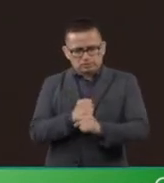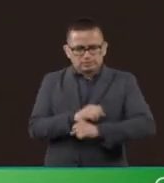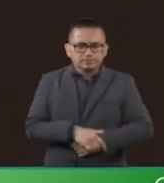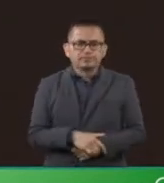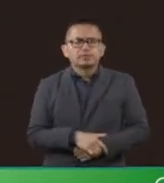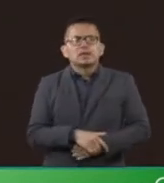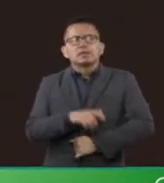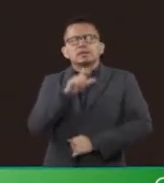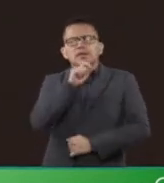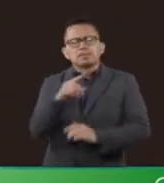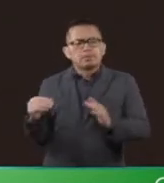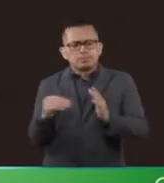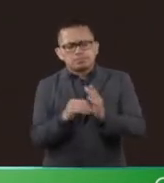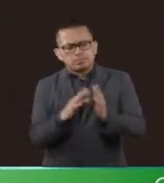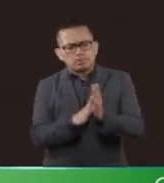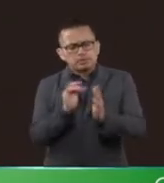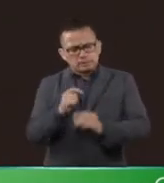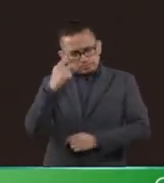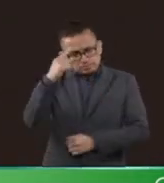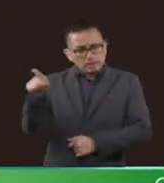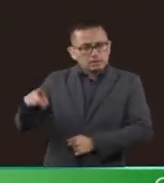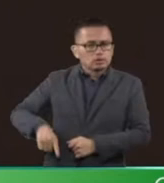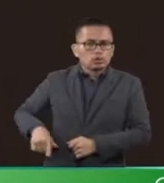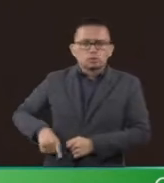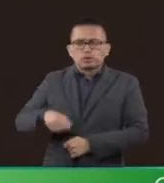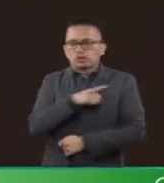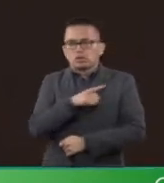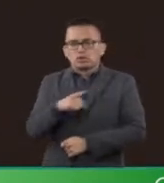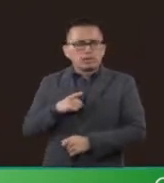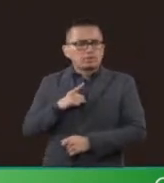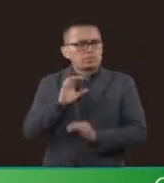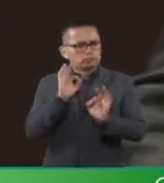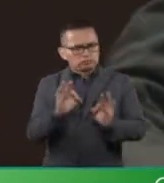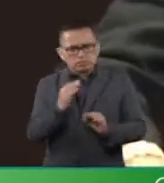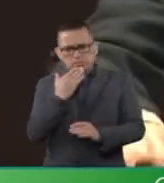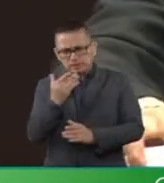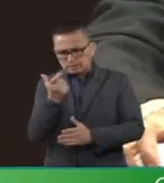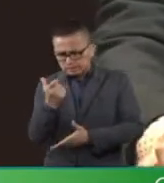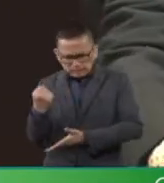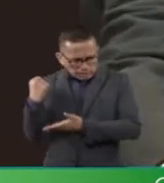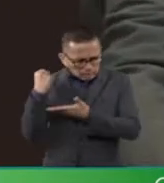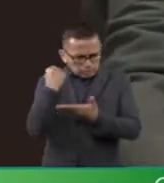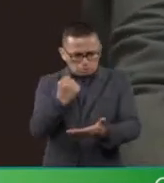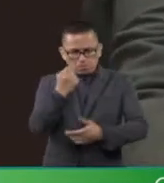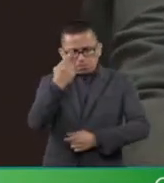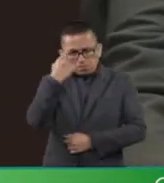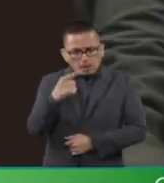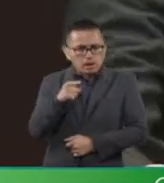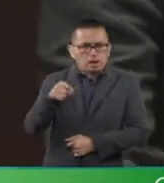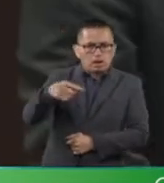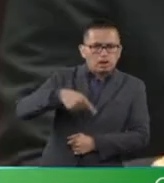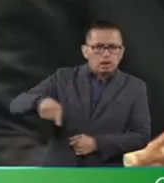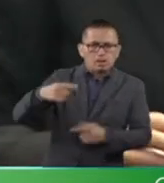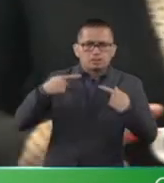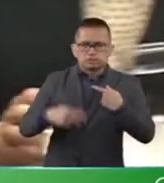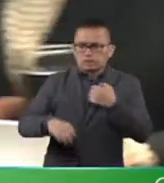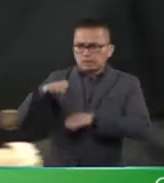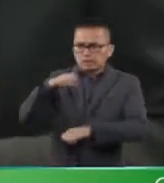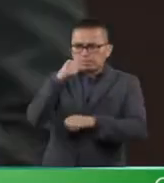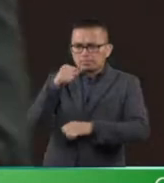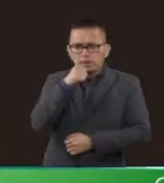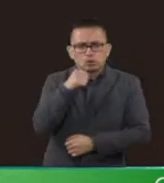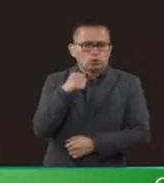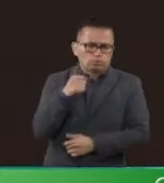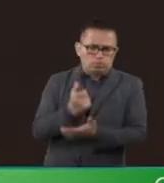mexicano para destinar recursos suficientes, oportunos y necesarios para la pensión de nuestros adultos mayores